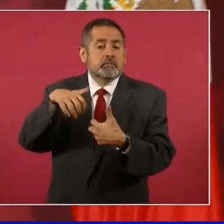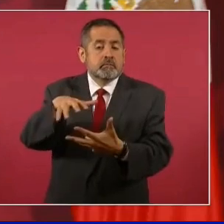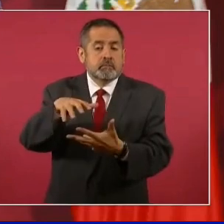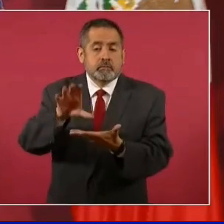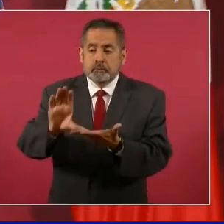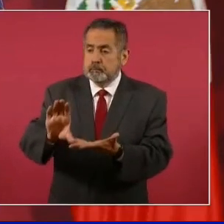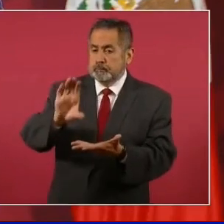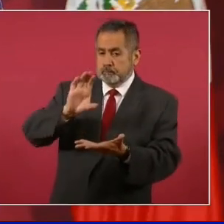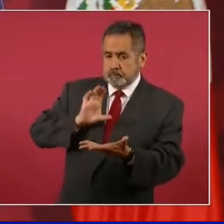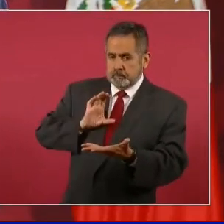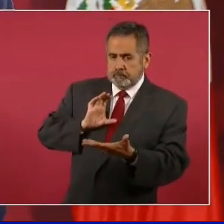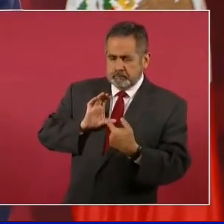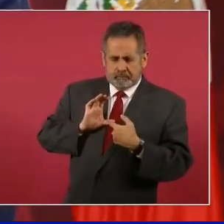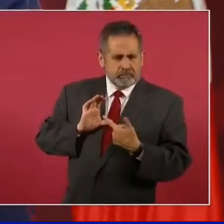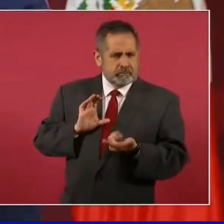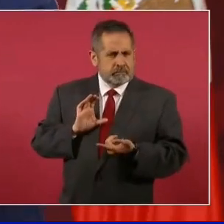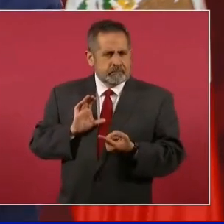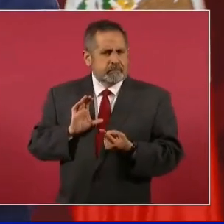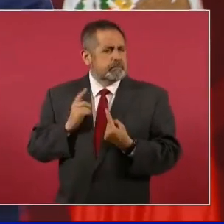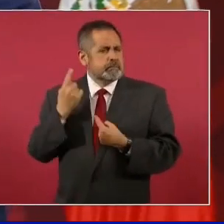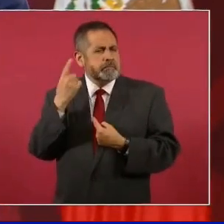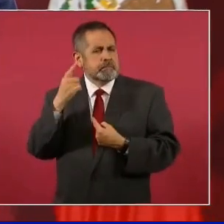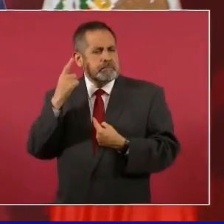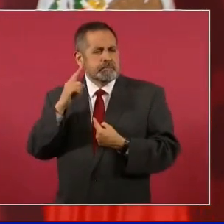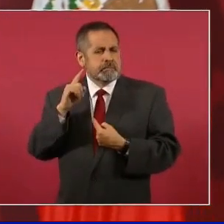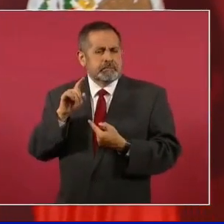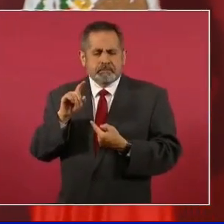para que